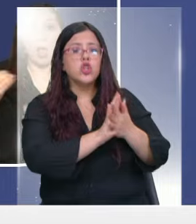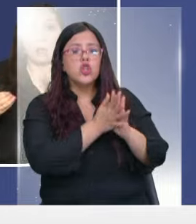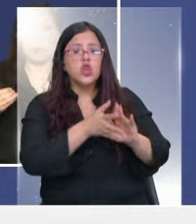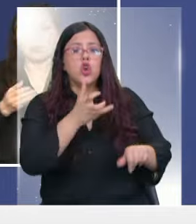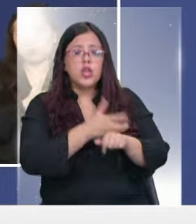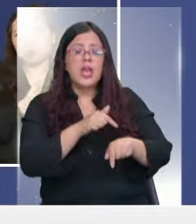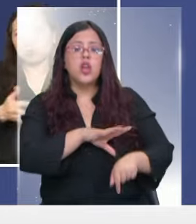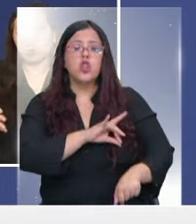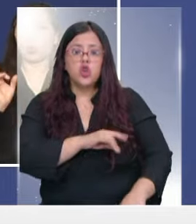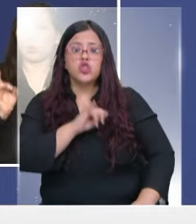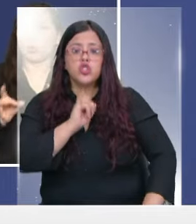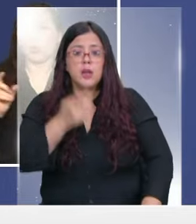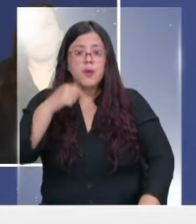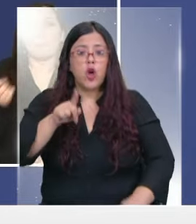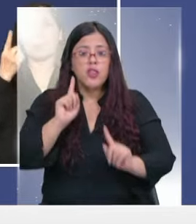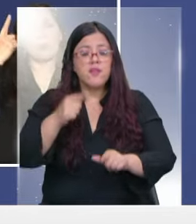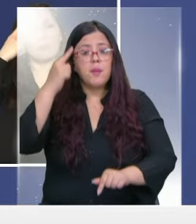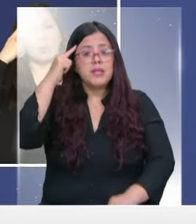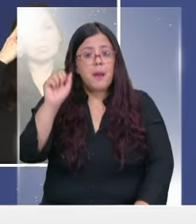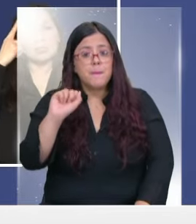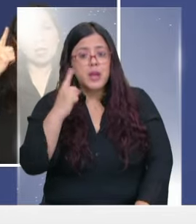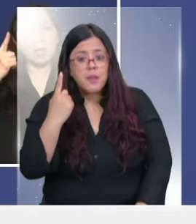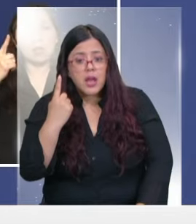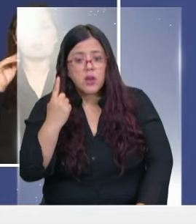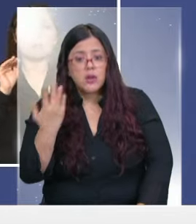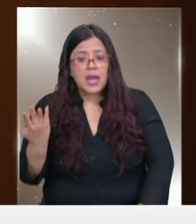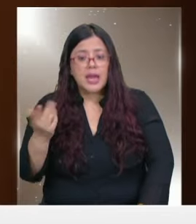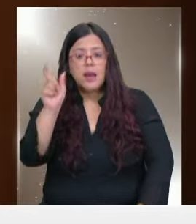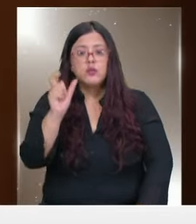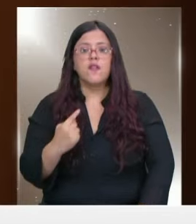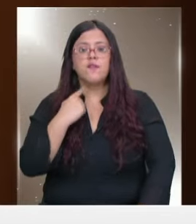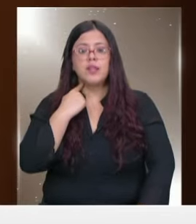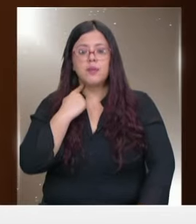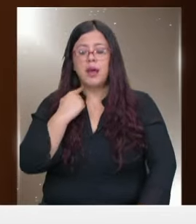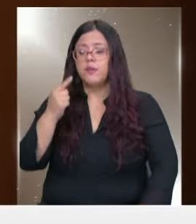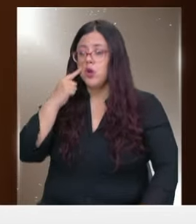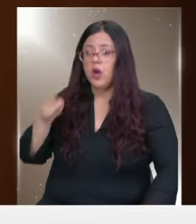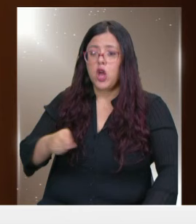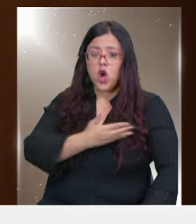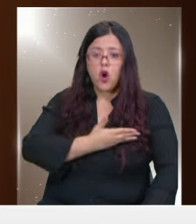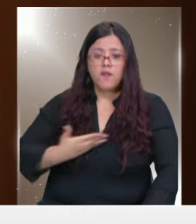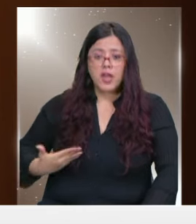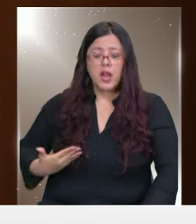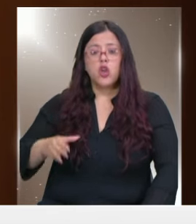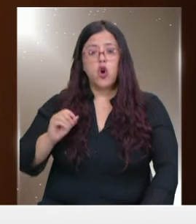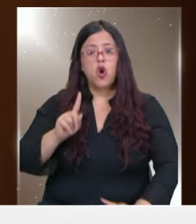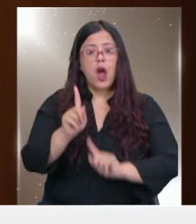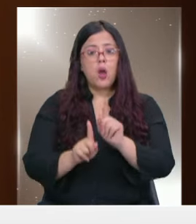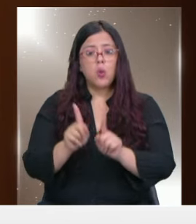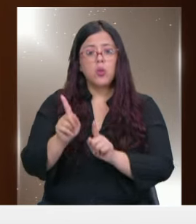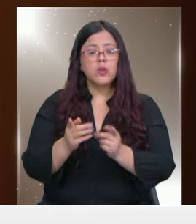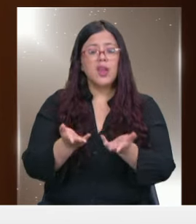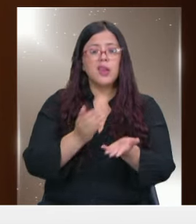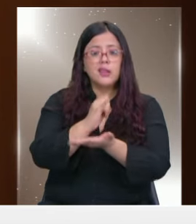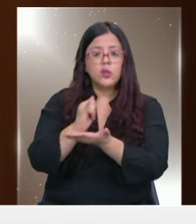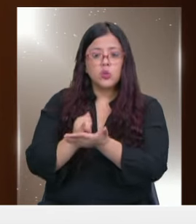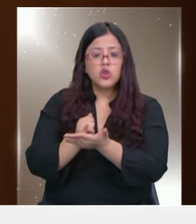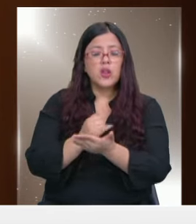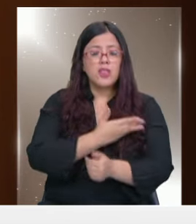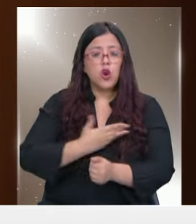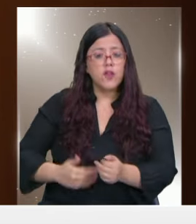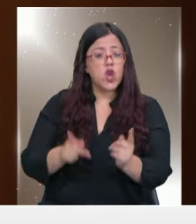es muy doloroso, pero hay que pensar primero en la víctima. ¿El gobierno o alguno de los servicios de gobierno se ha